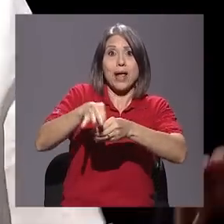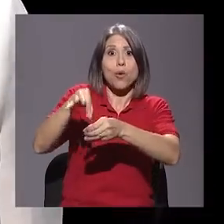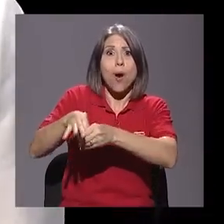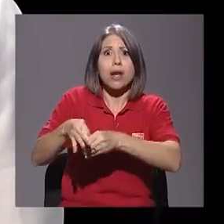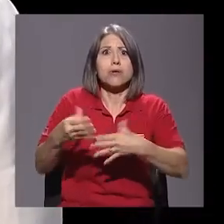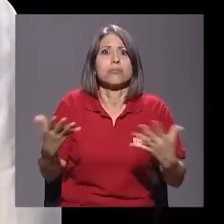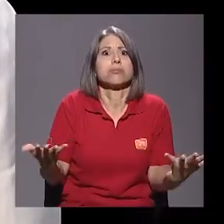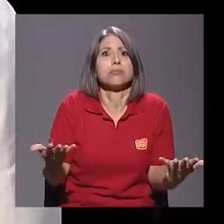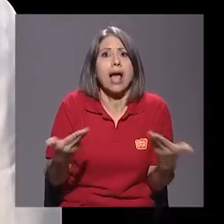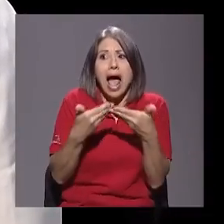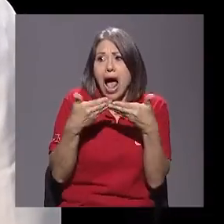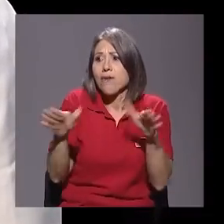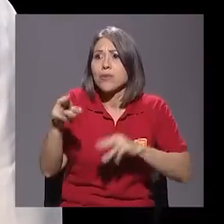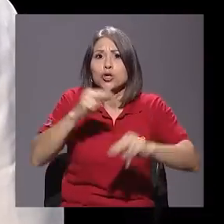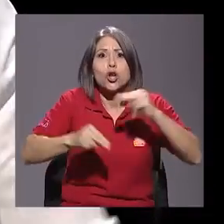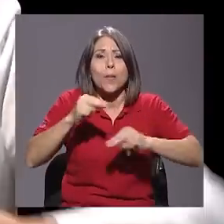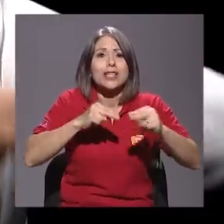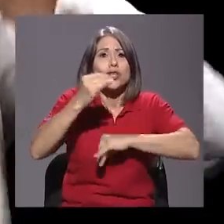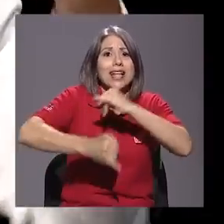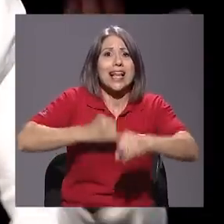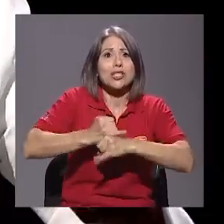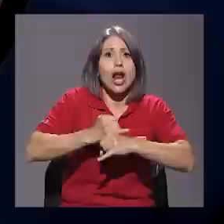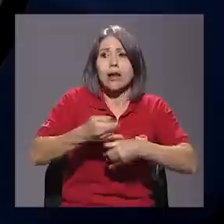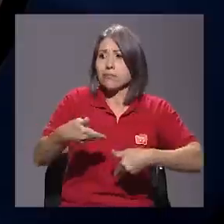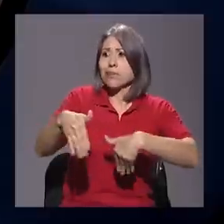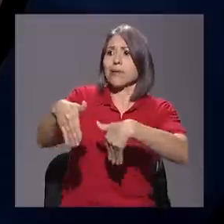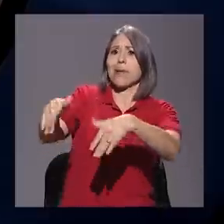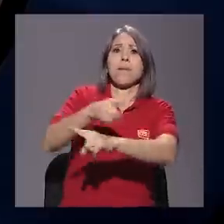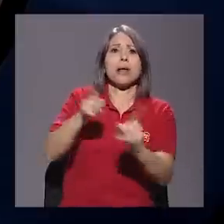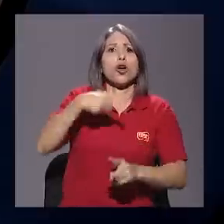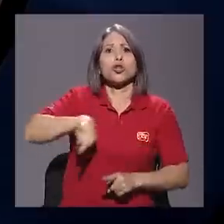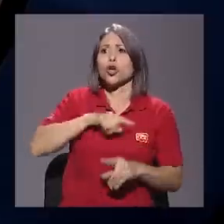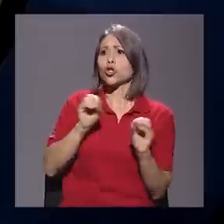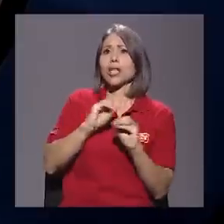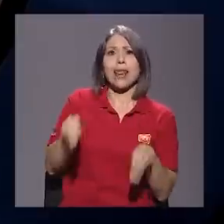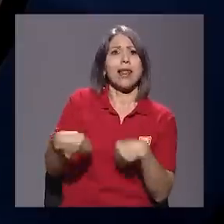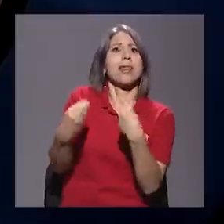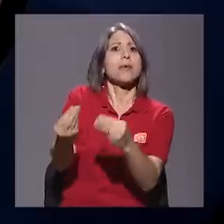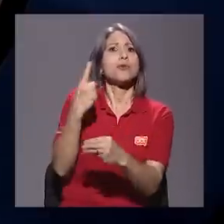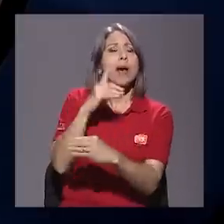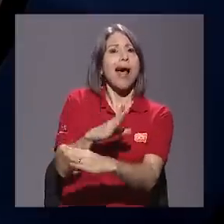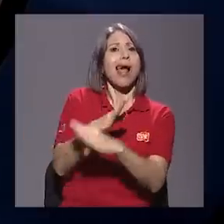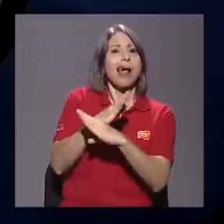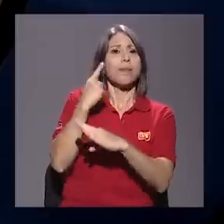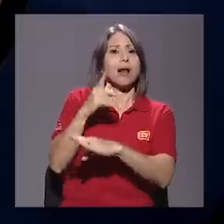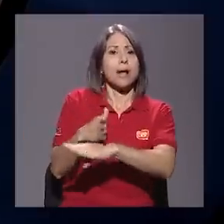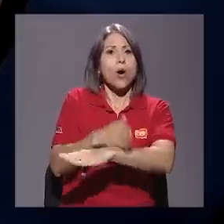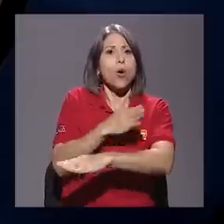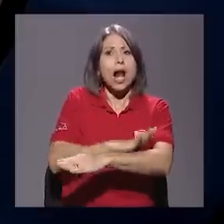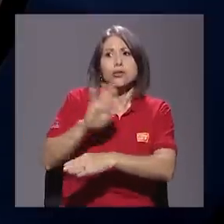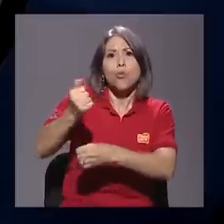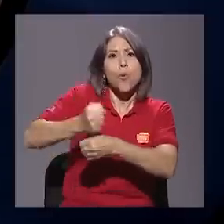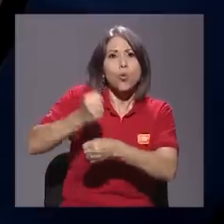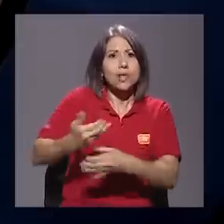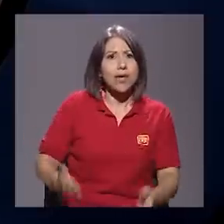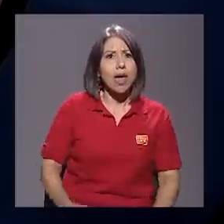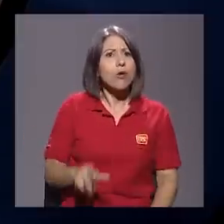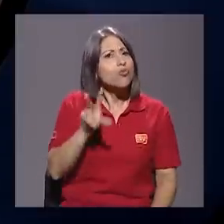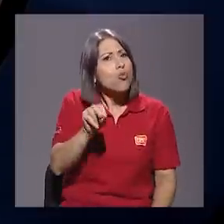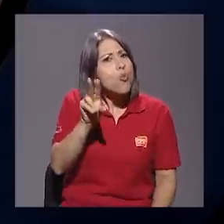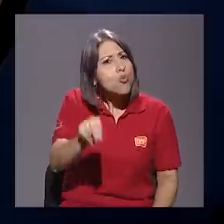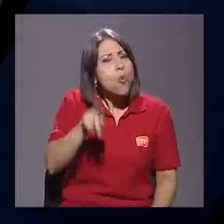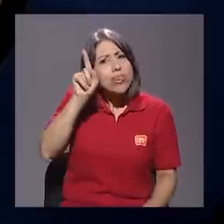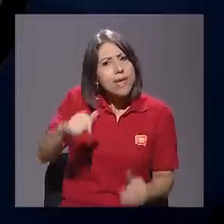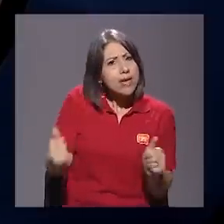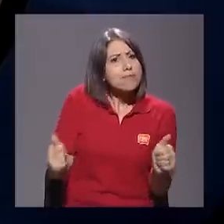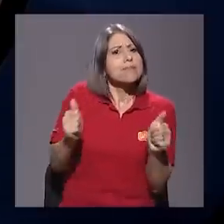abrimos el comercio internacional, lo lanzamos al agua y no le dimos herramientas para mejorar su productividad. No, tendría que